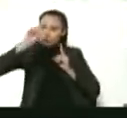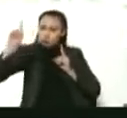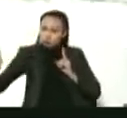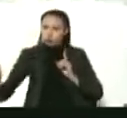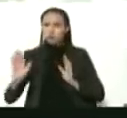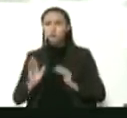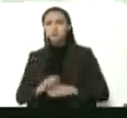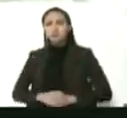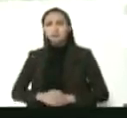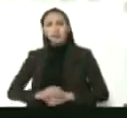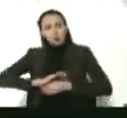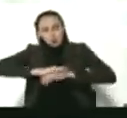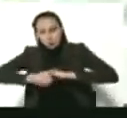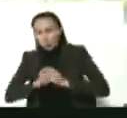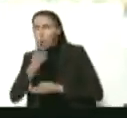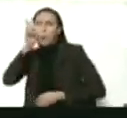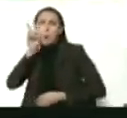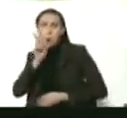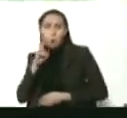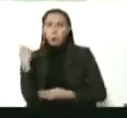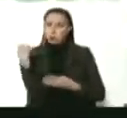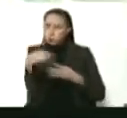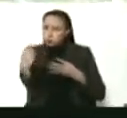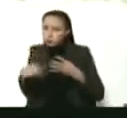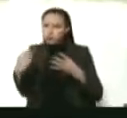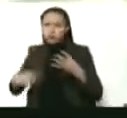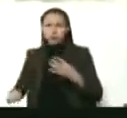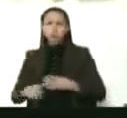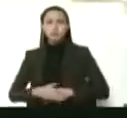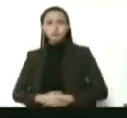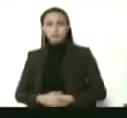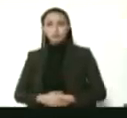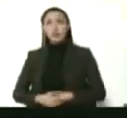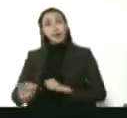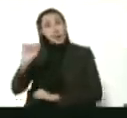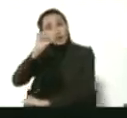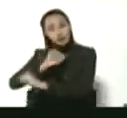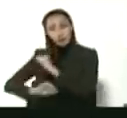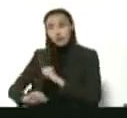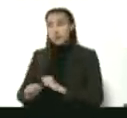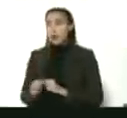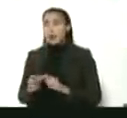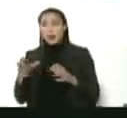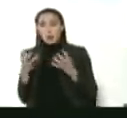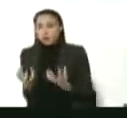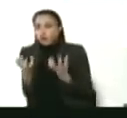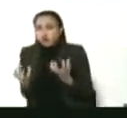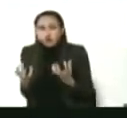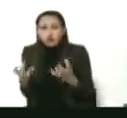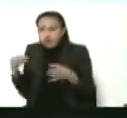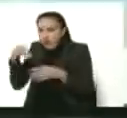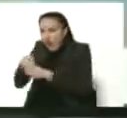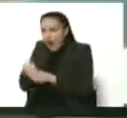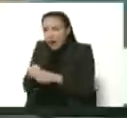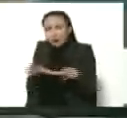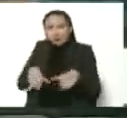saludable, higienización periódica de manos, evitar concentraciones de personas en espacios cerrados. Si hay síntomas